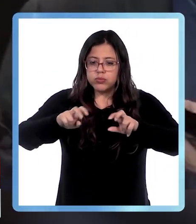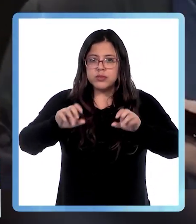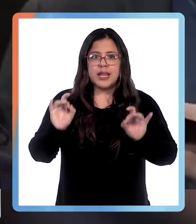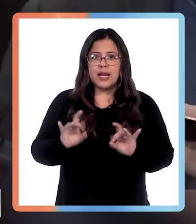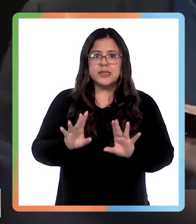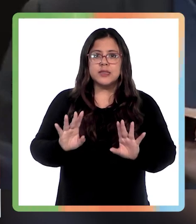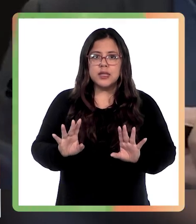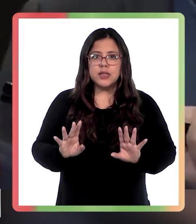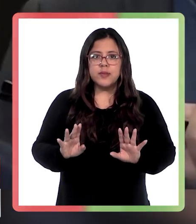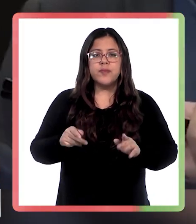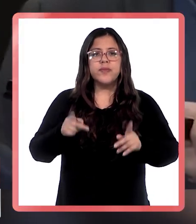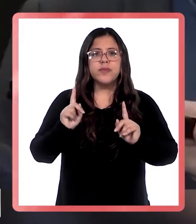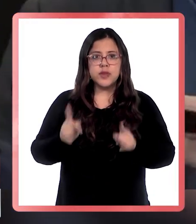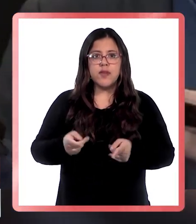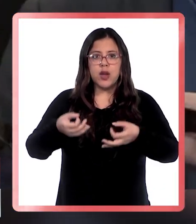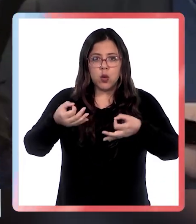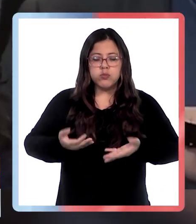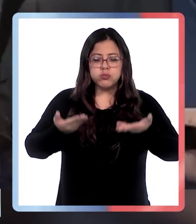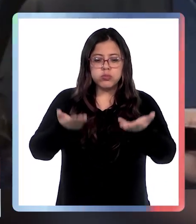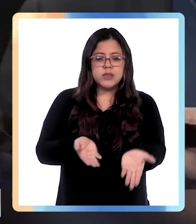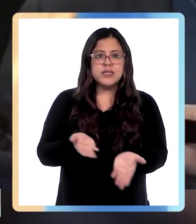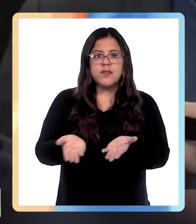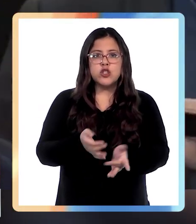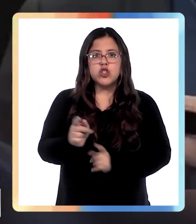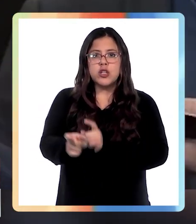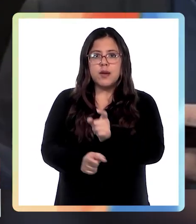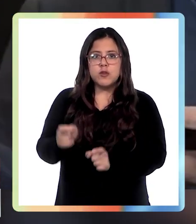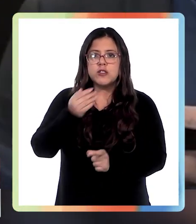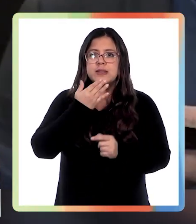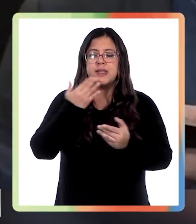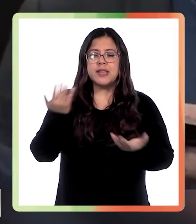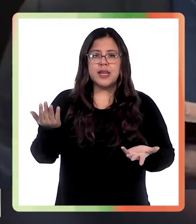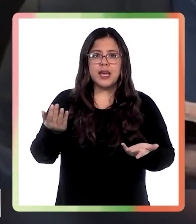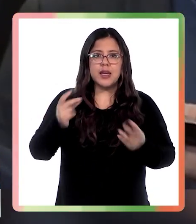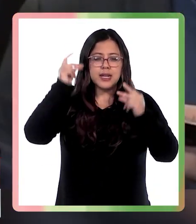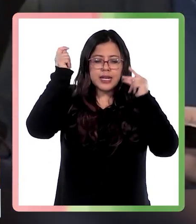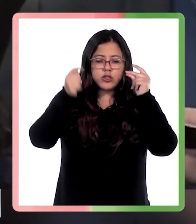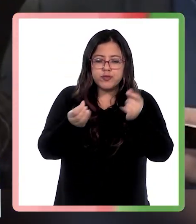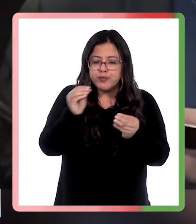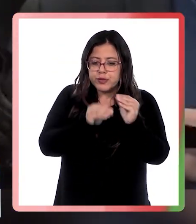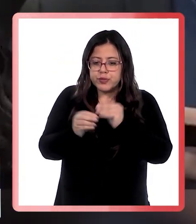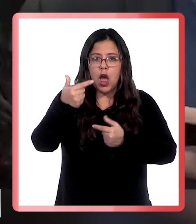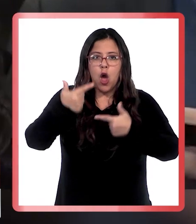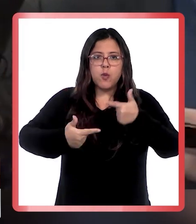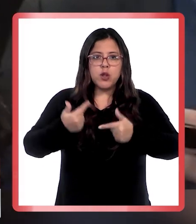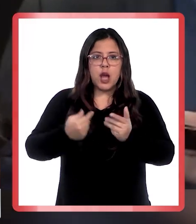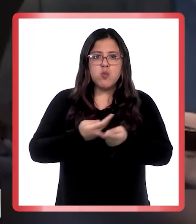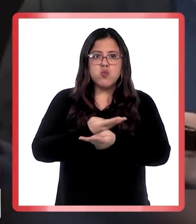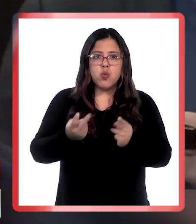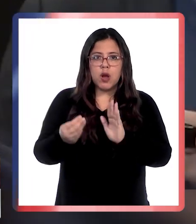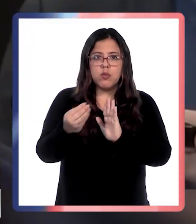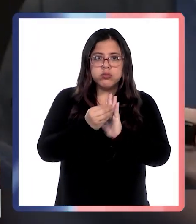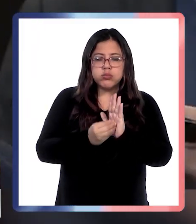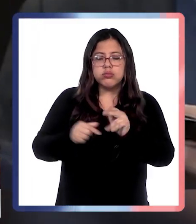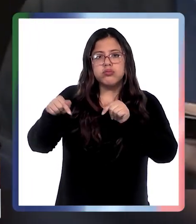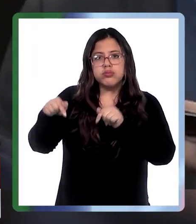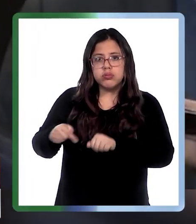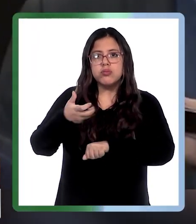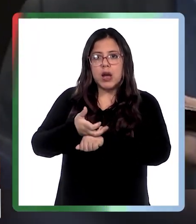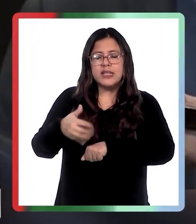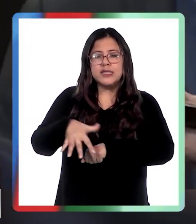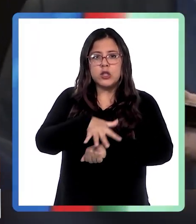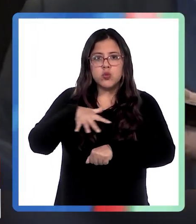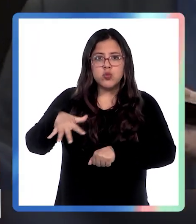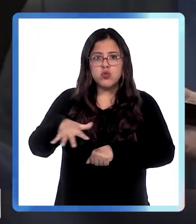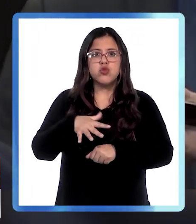estudios de esta naturaleza que estén al servicio de la ciudadanía y de la creación de públicas acá estamos